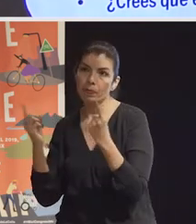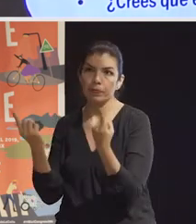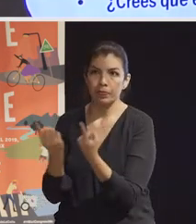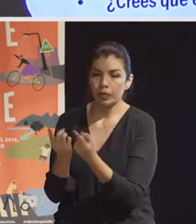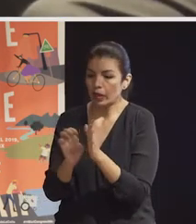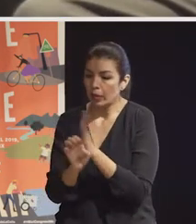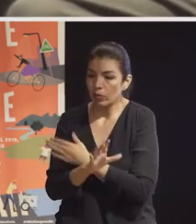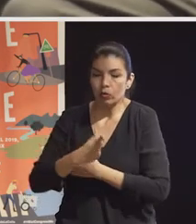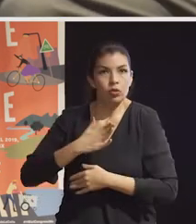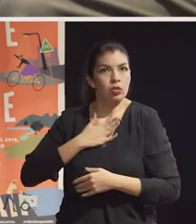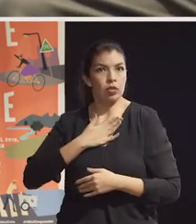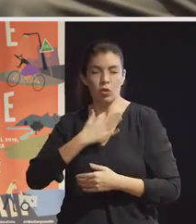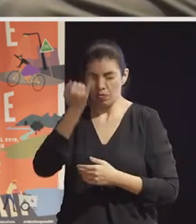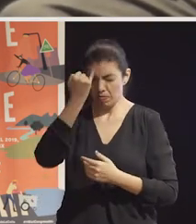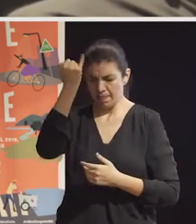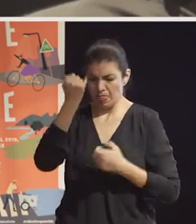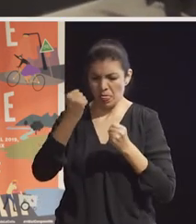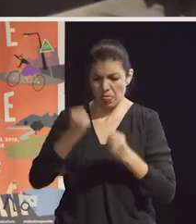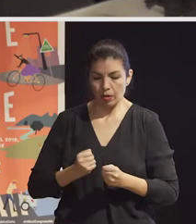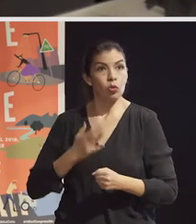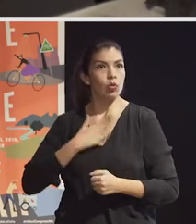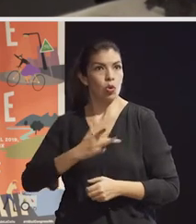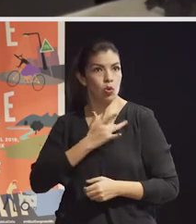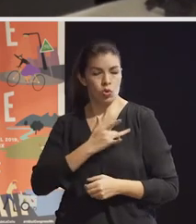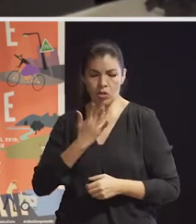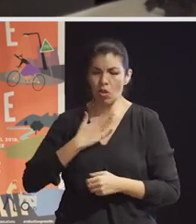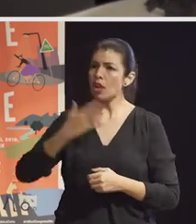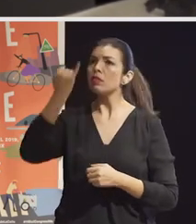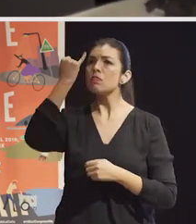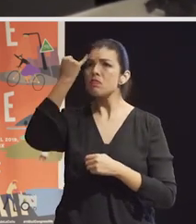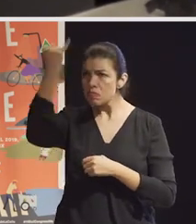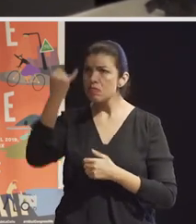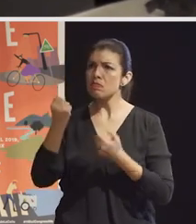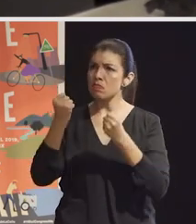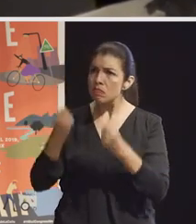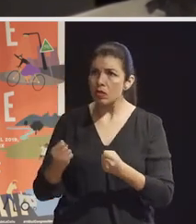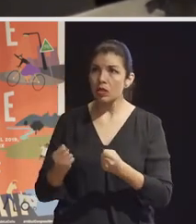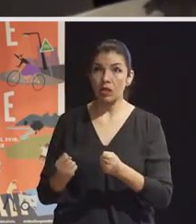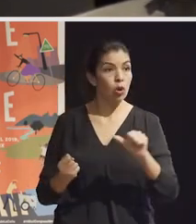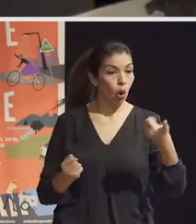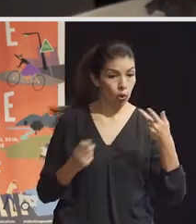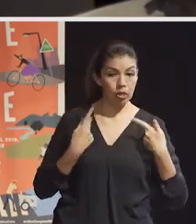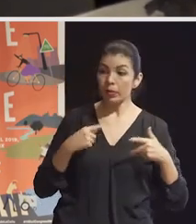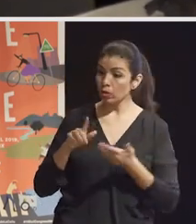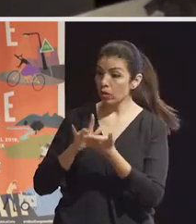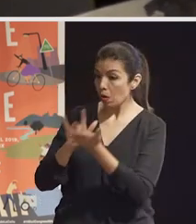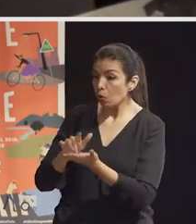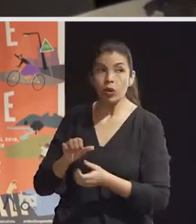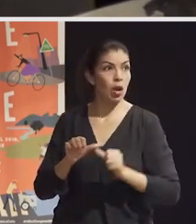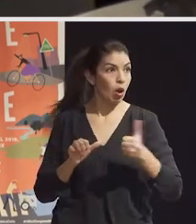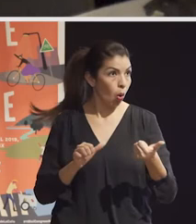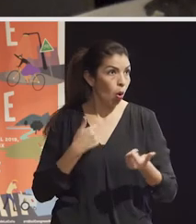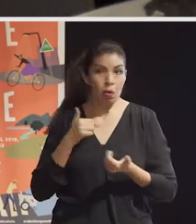haciendo lo correcto no y cuando te das cuenta que muchos coinciden en eso que es lo correcto pues tampoco estás tan tan mal no sea respetar a las personas